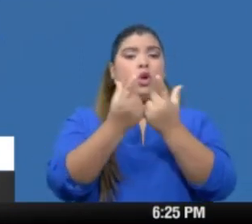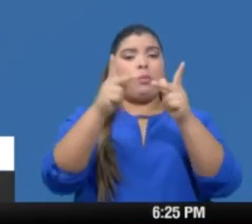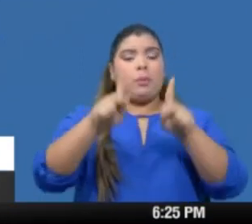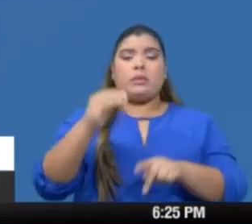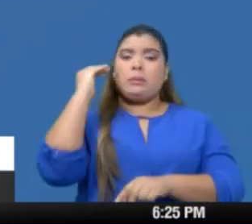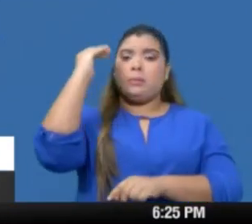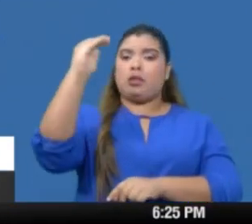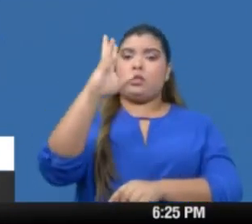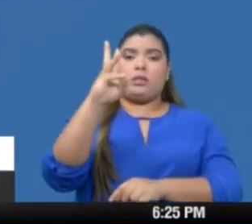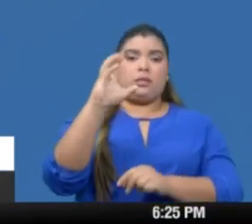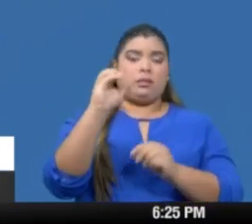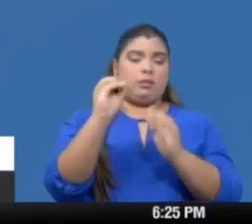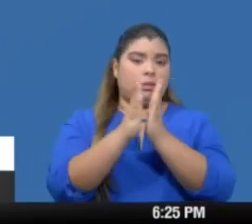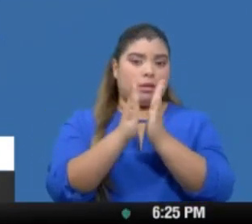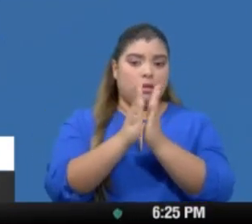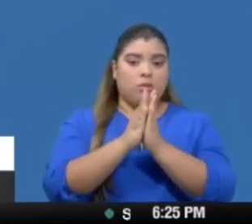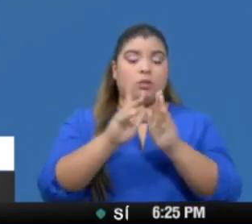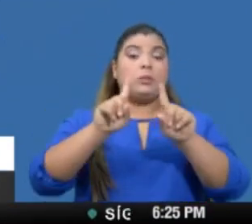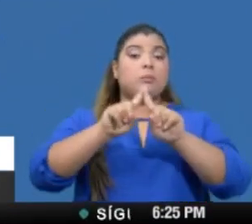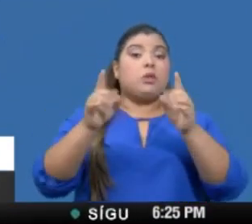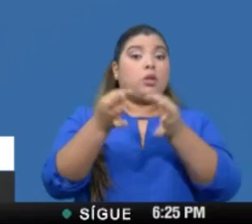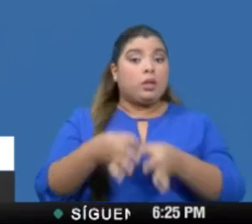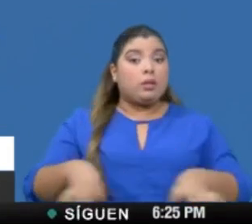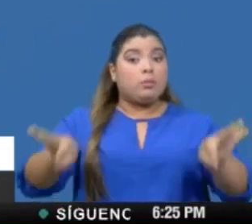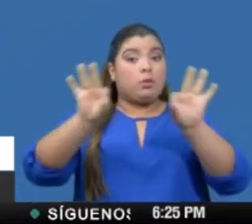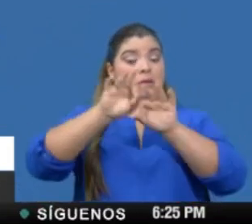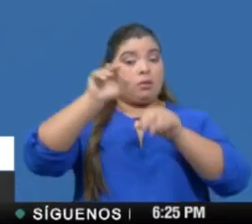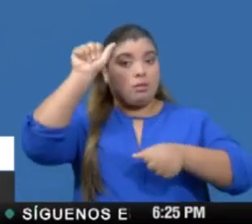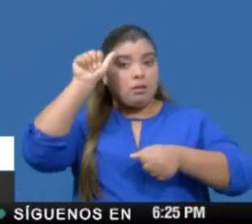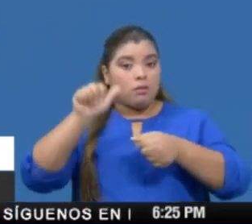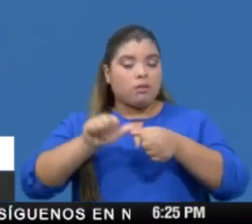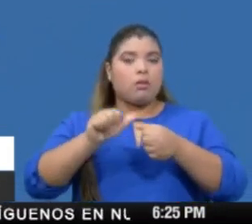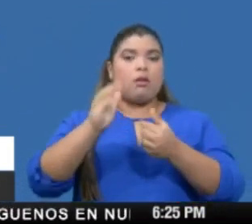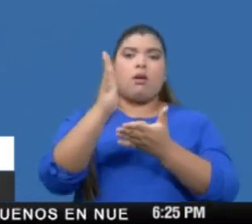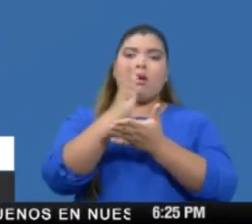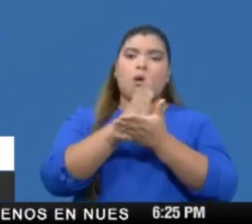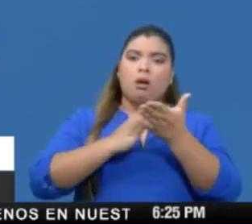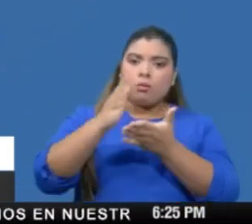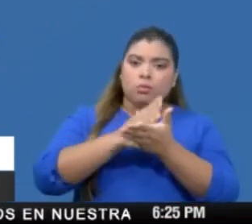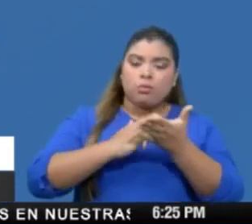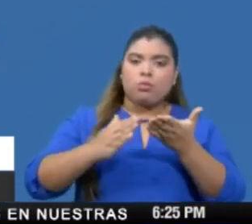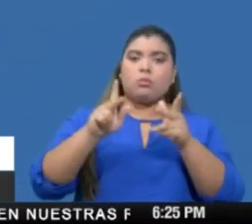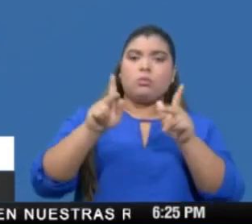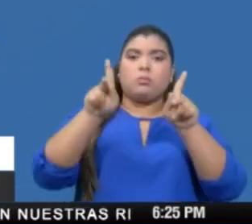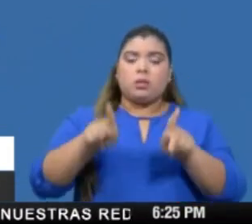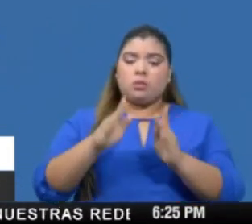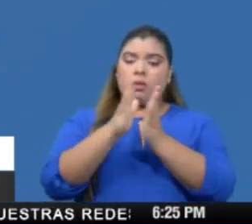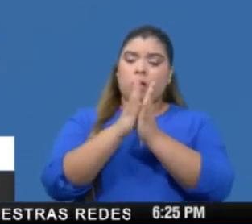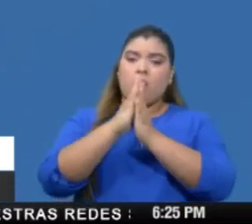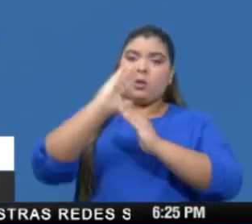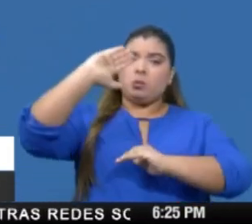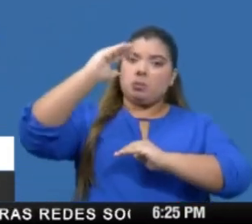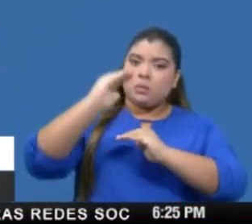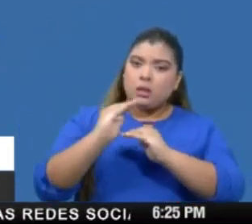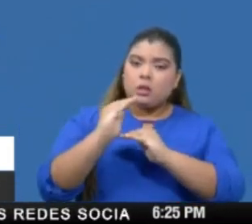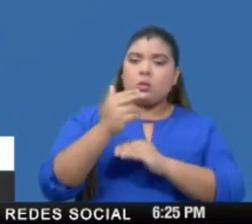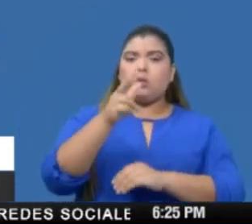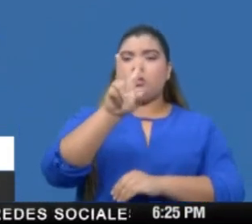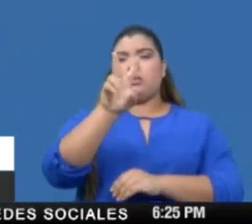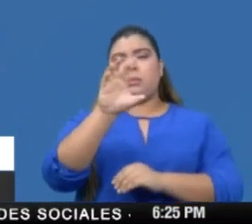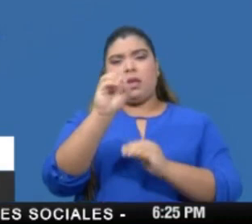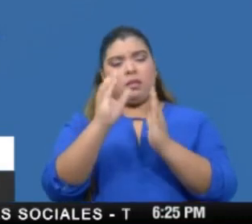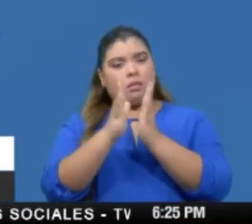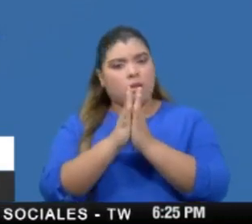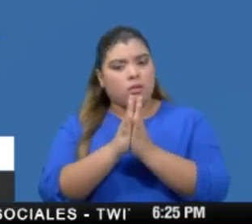Sin embargo, es importante recalcar y recordar que aún en los grupos de menor edad, incluyendo los de menores de 20 años,